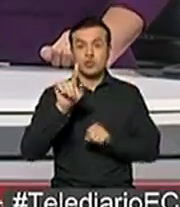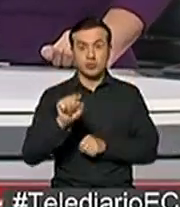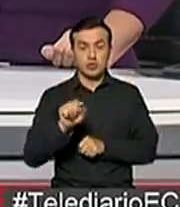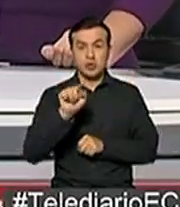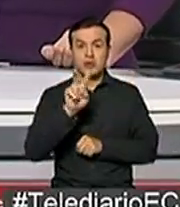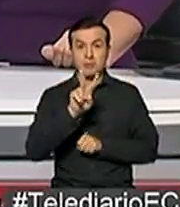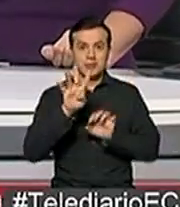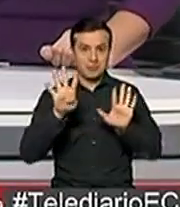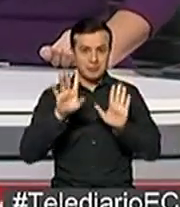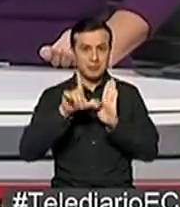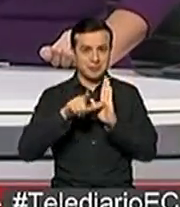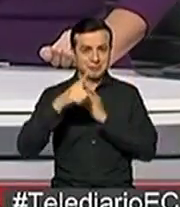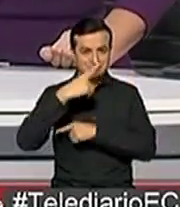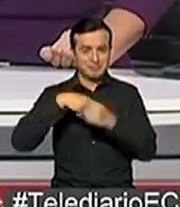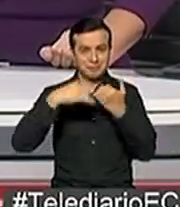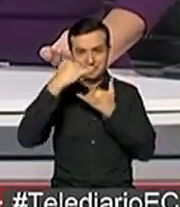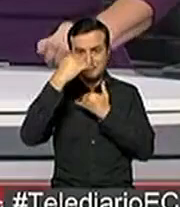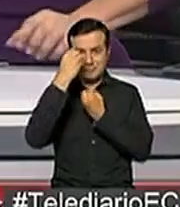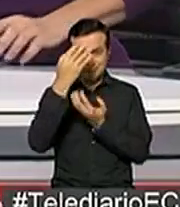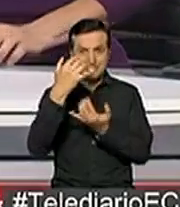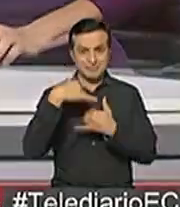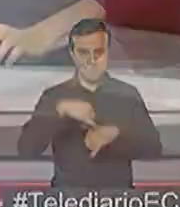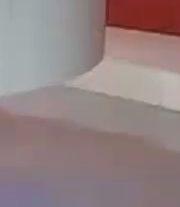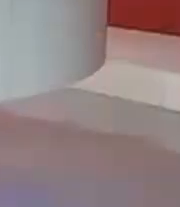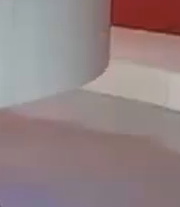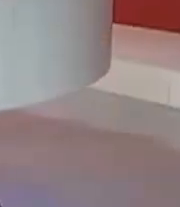regresamos en breve con más información